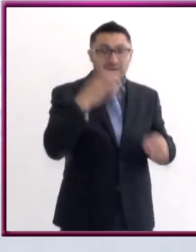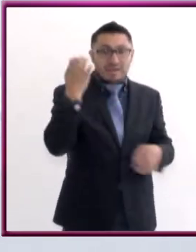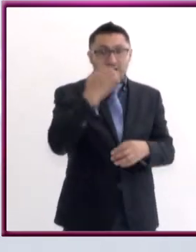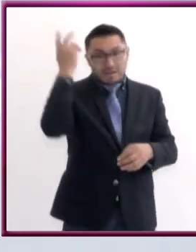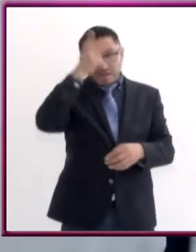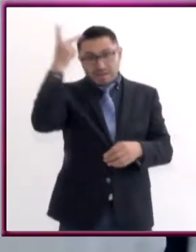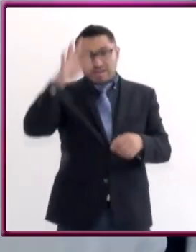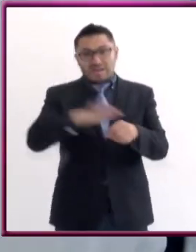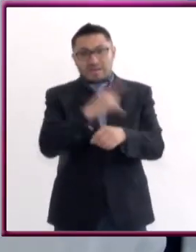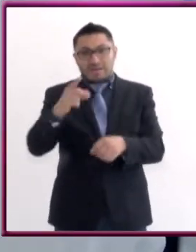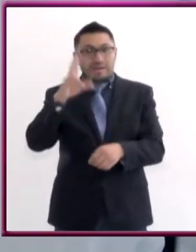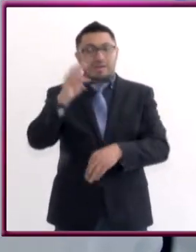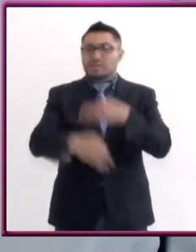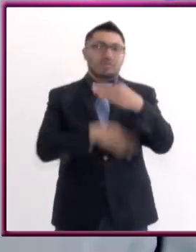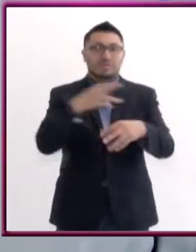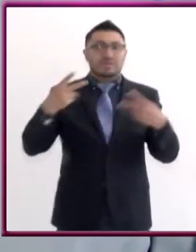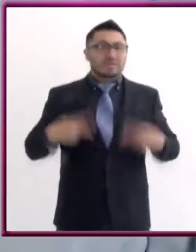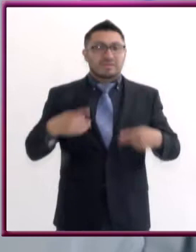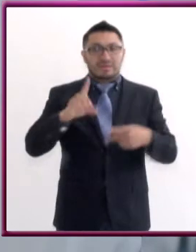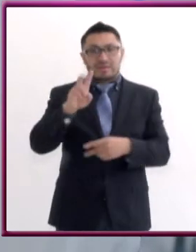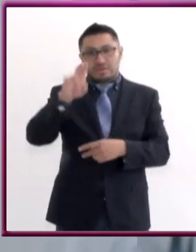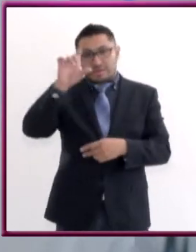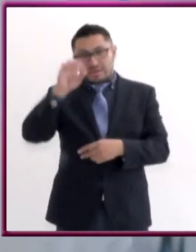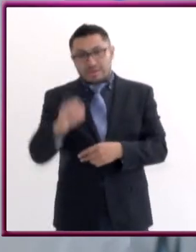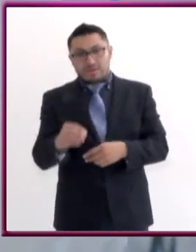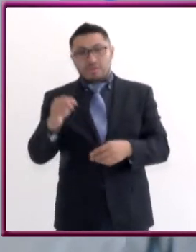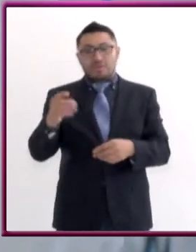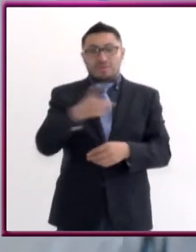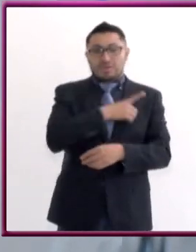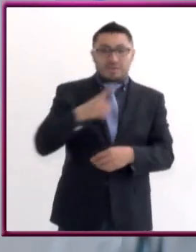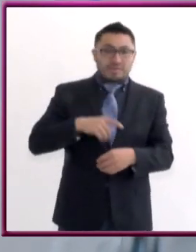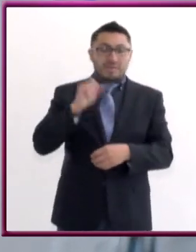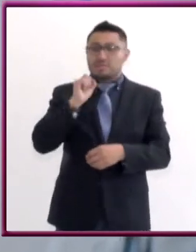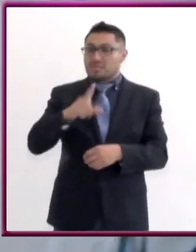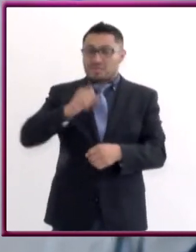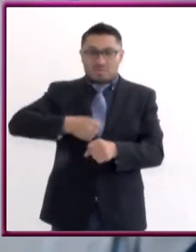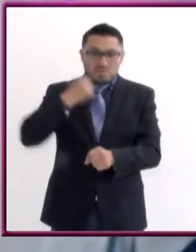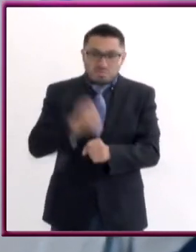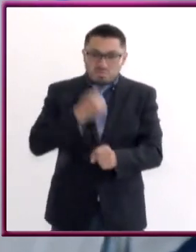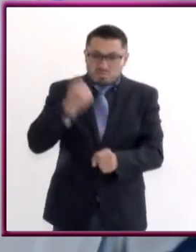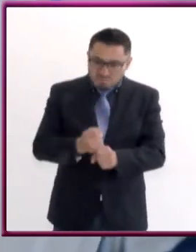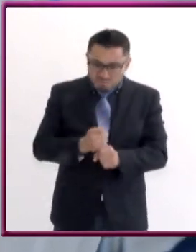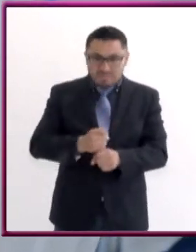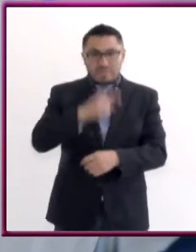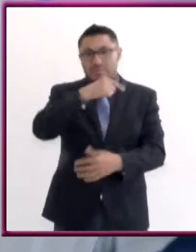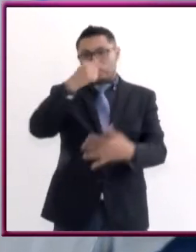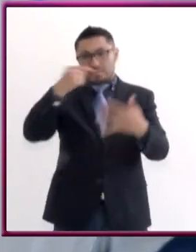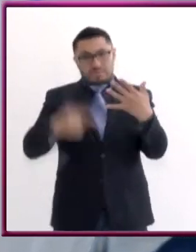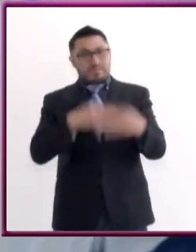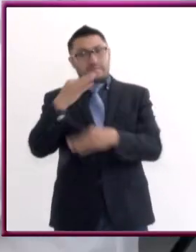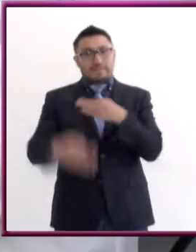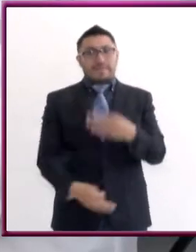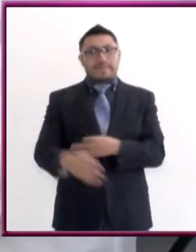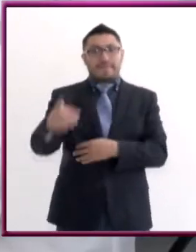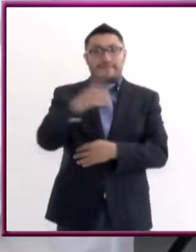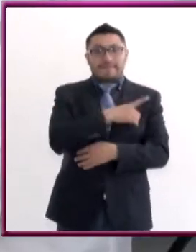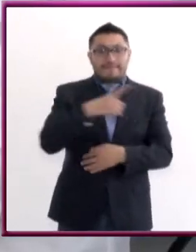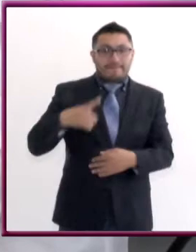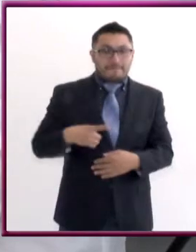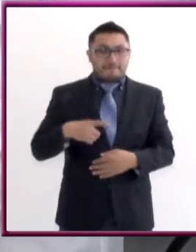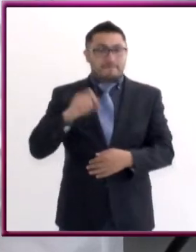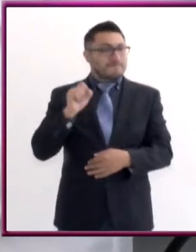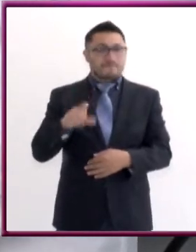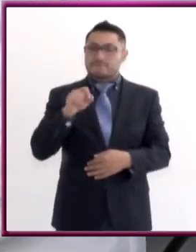de psicología porque no todas las personas en duelo pasan o deben pasar necesariamente por todas esas fases, y si las